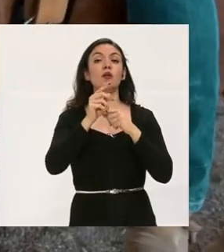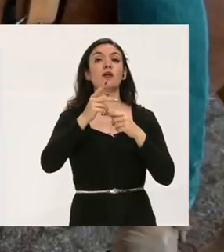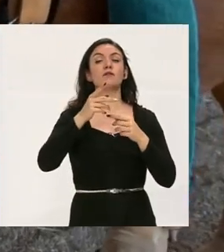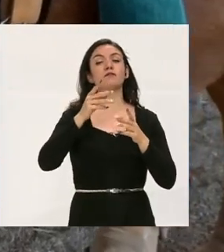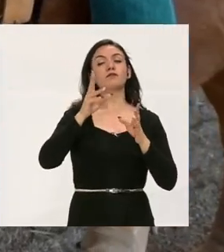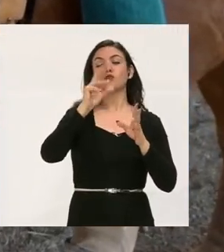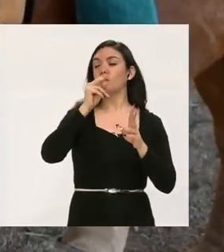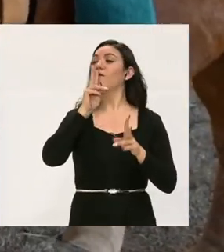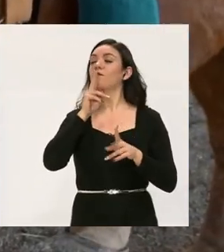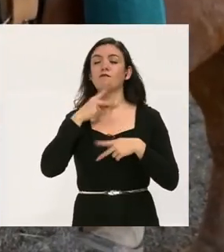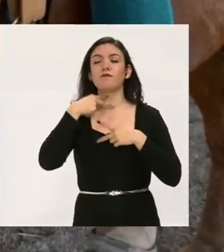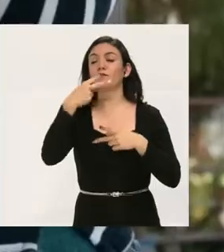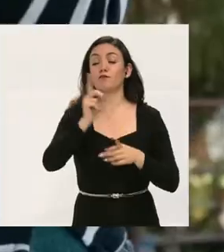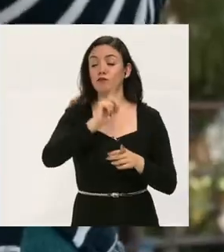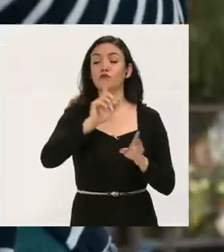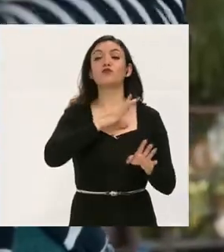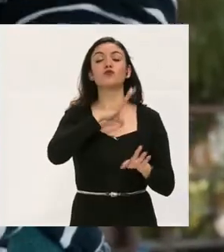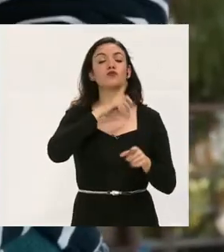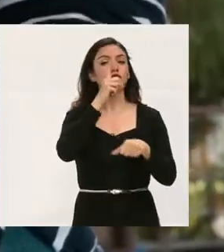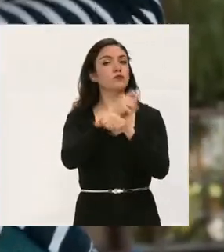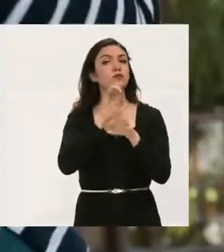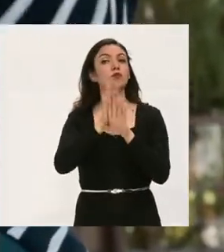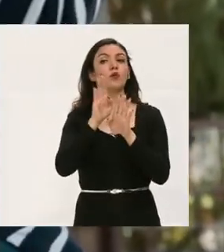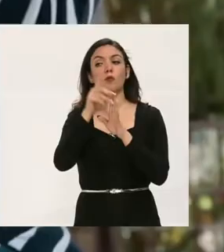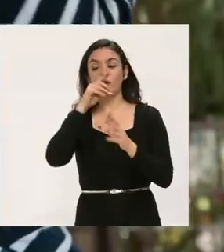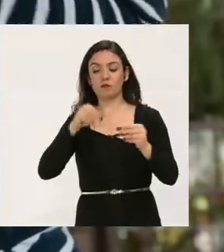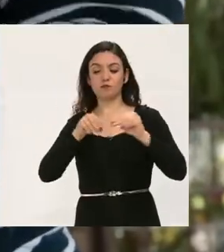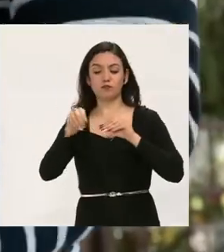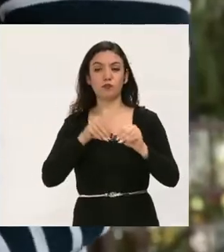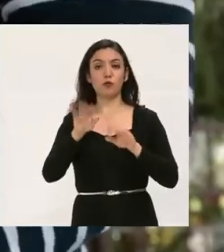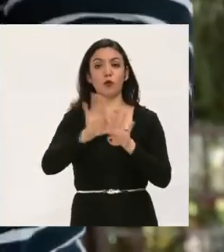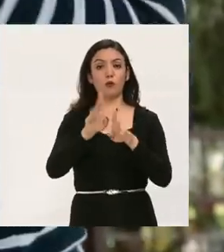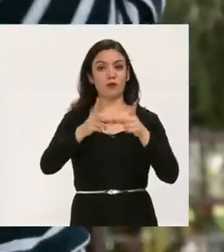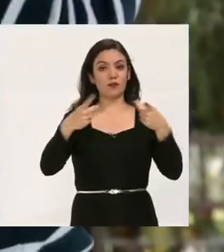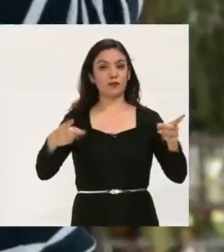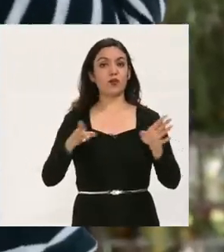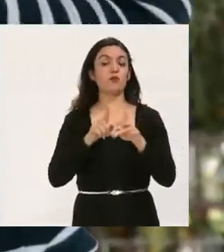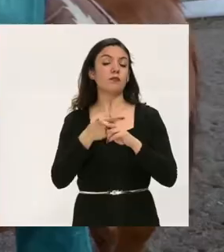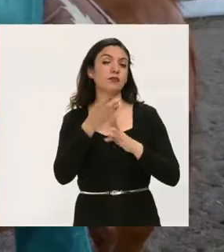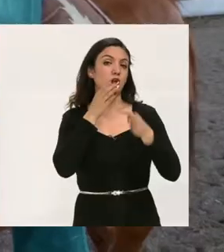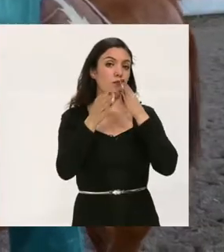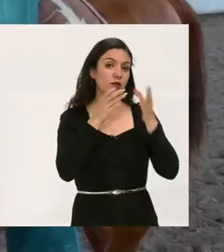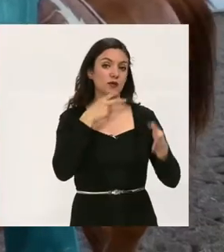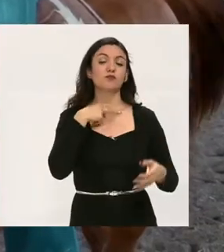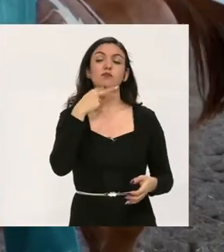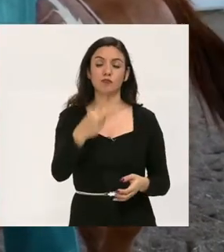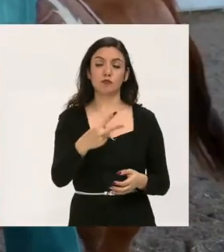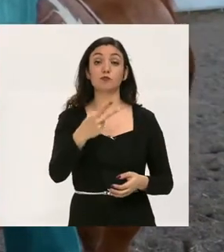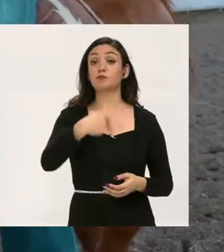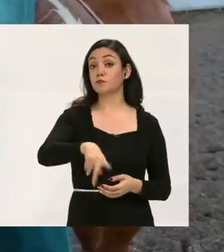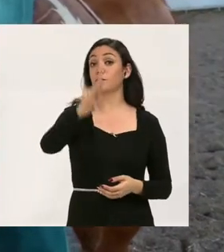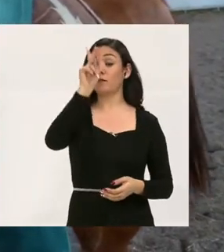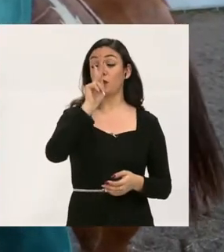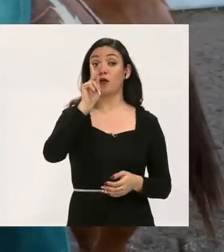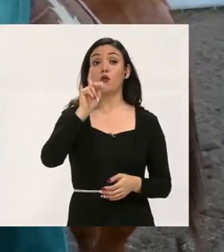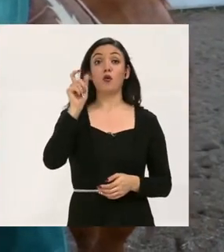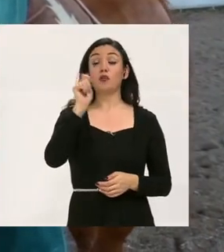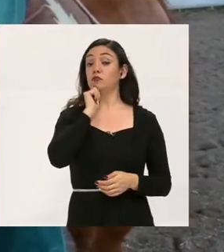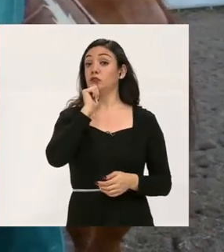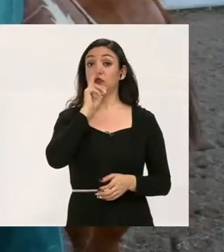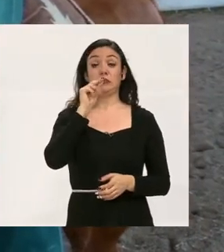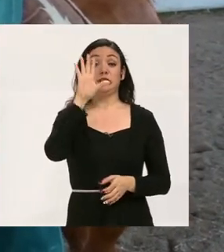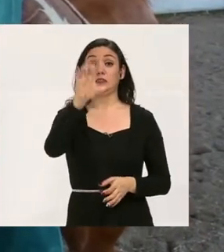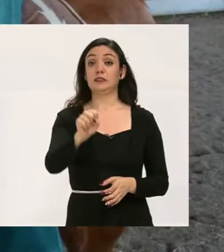análoga no verbal y en los casos en los que sea posible el niño va a empezar pues a desarrollar también su comunicación verbal pero